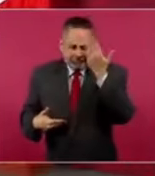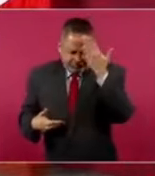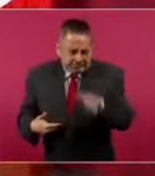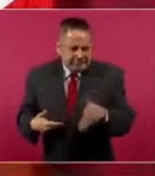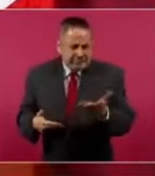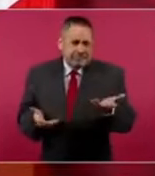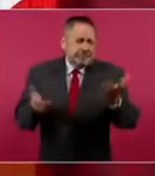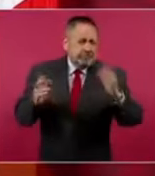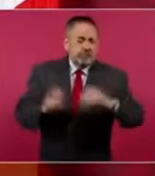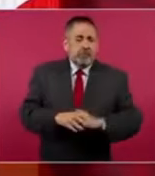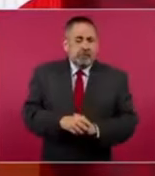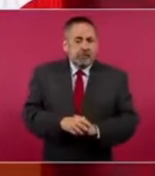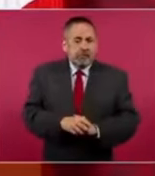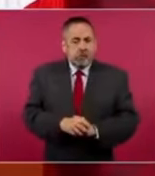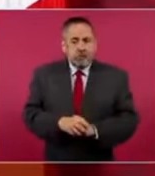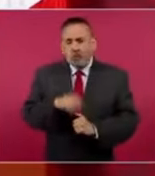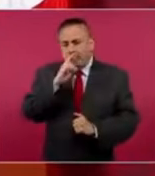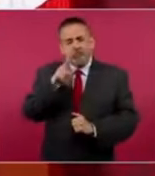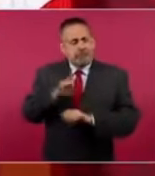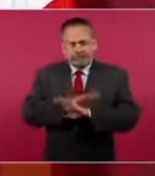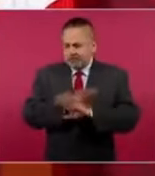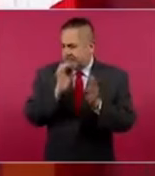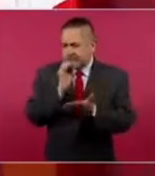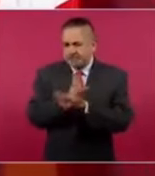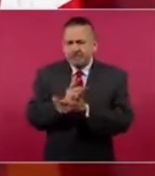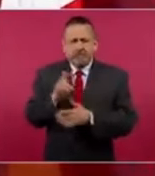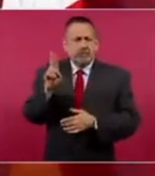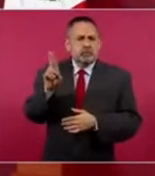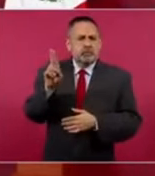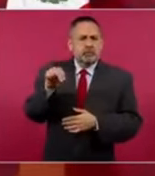lo mejor es que la UNAM